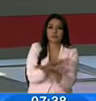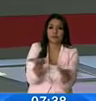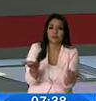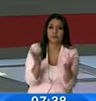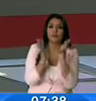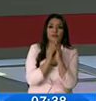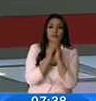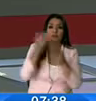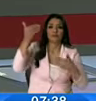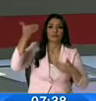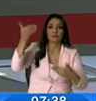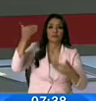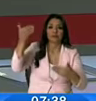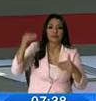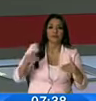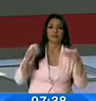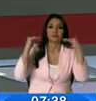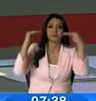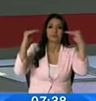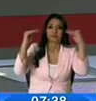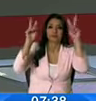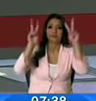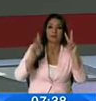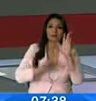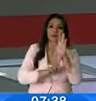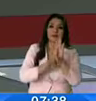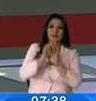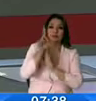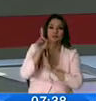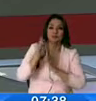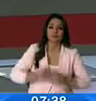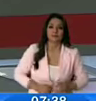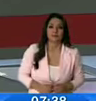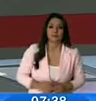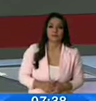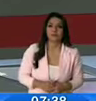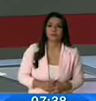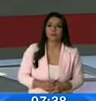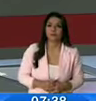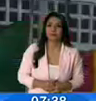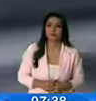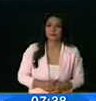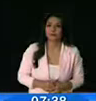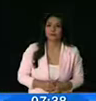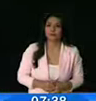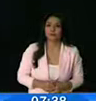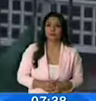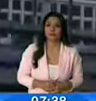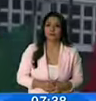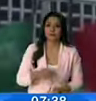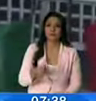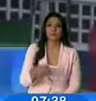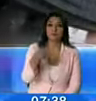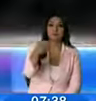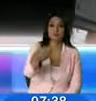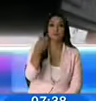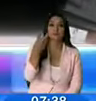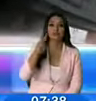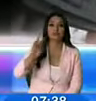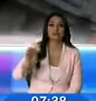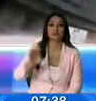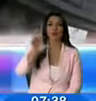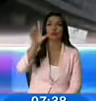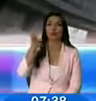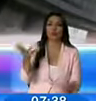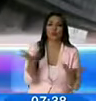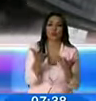el foro político de alto nivel sobre desarrollo sostenible. Veamos. El próximo 16 de julio, en la sede de las